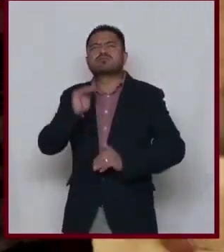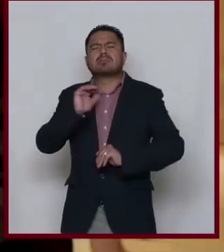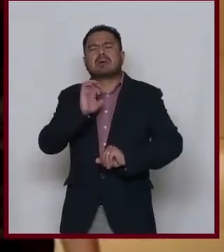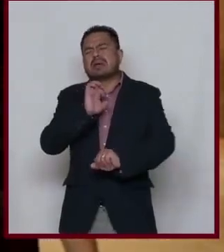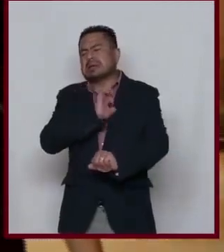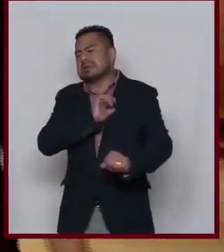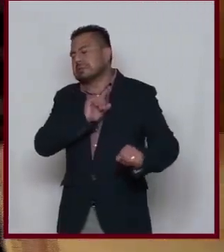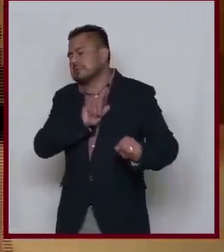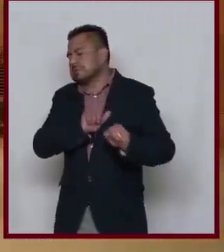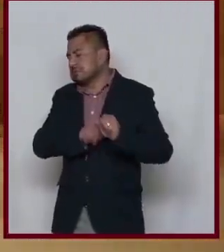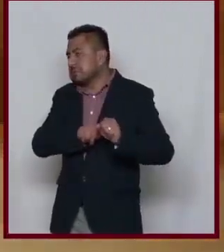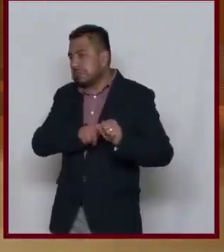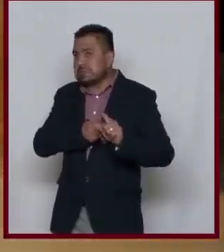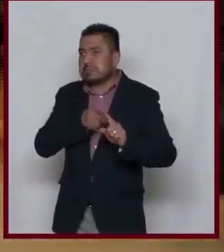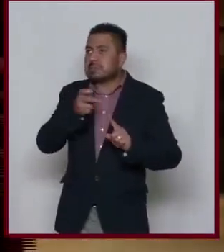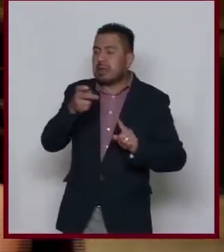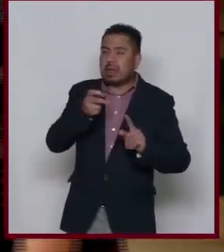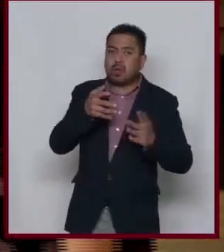especializado.